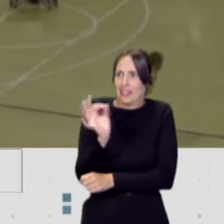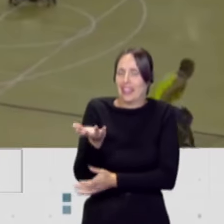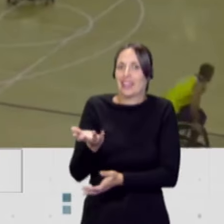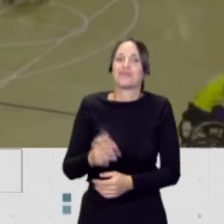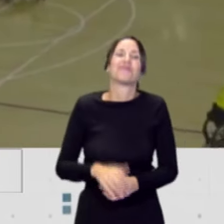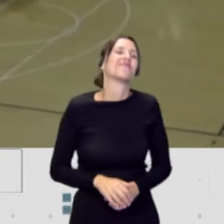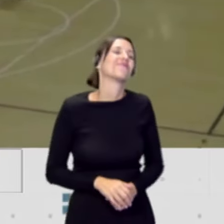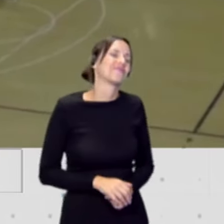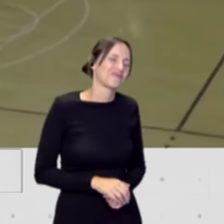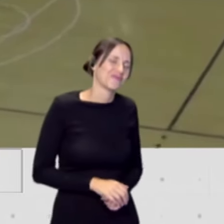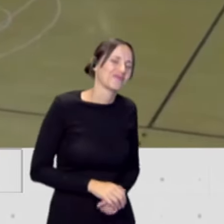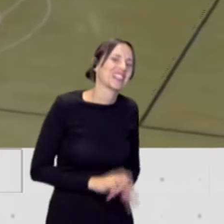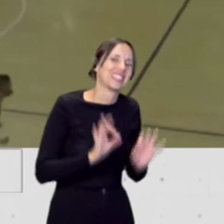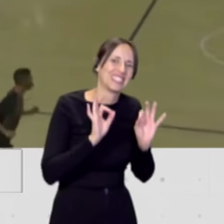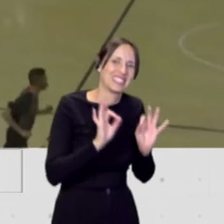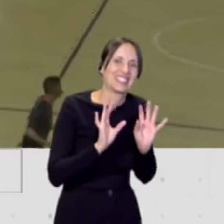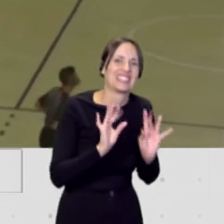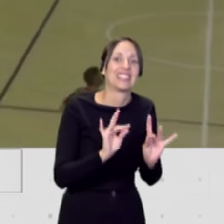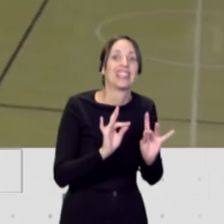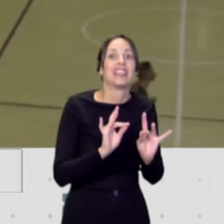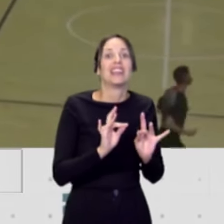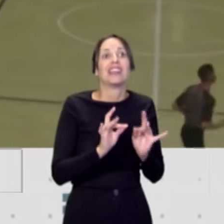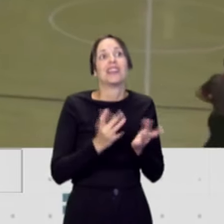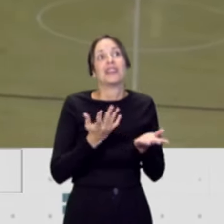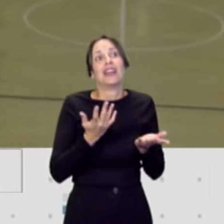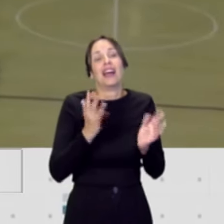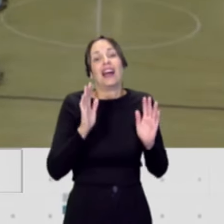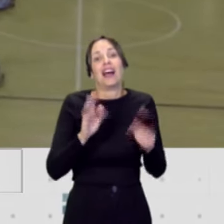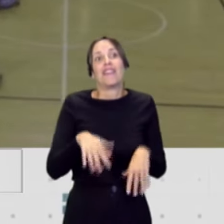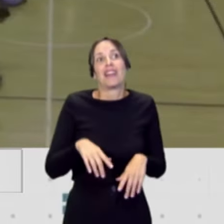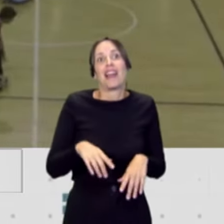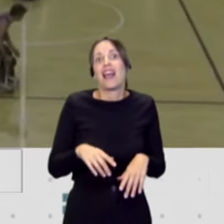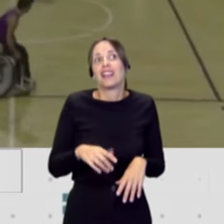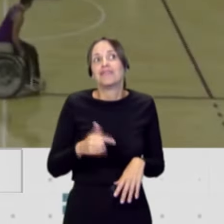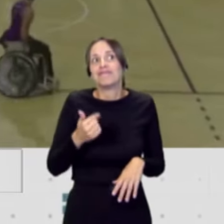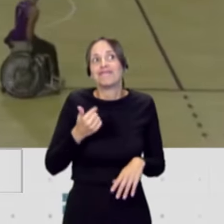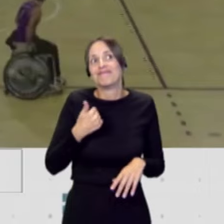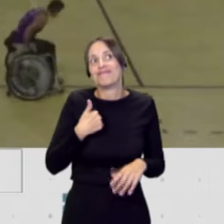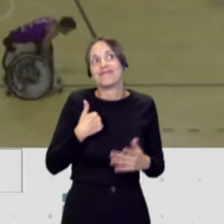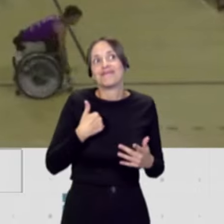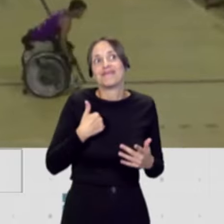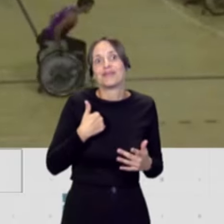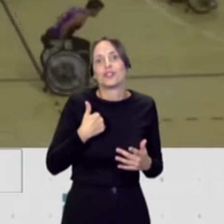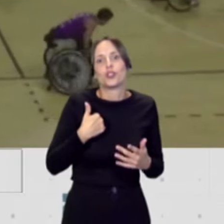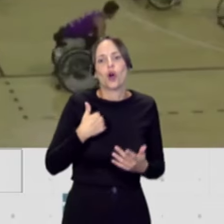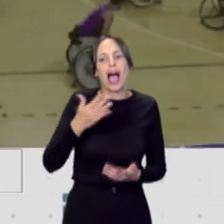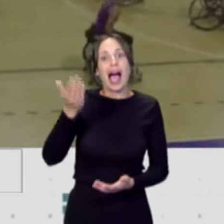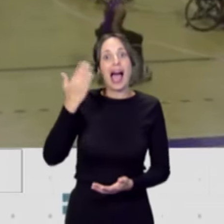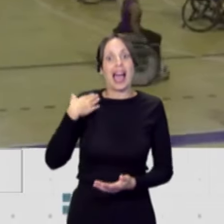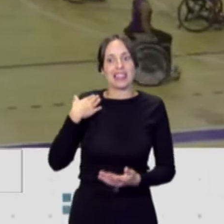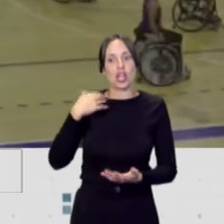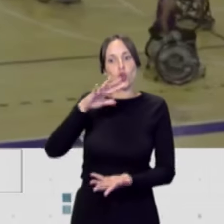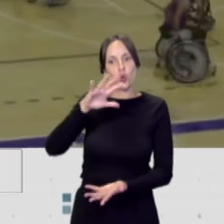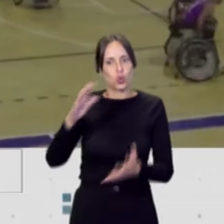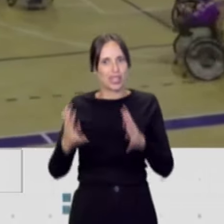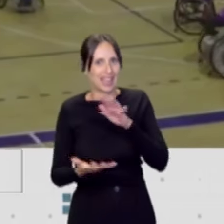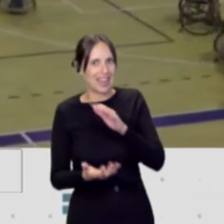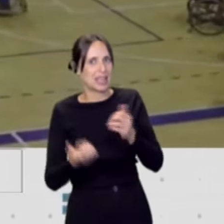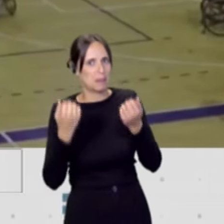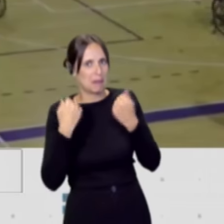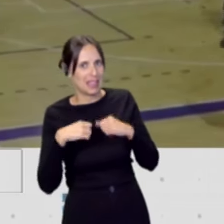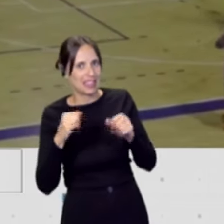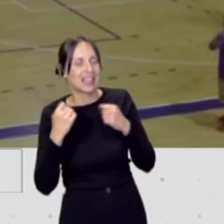Aquí, sí. Lo que pasa es que, claro, te meten aquí de lleno después de haber hecho Lucha Canaria, estar muchos años